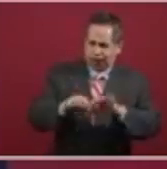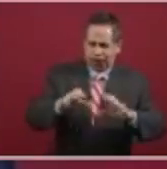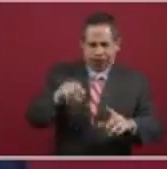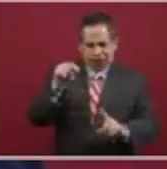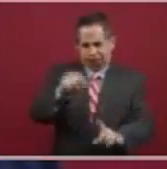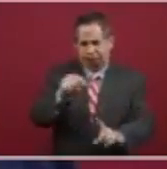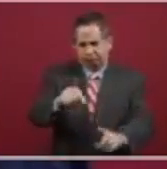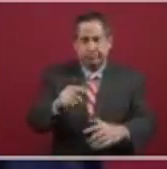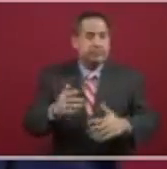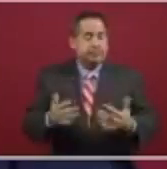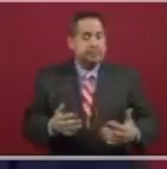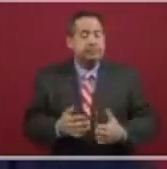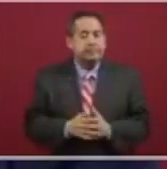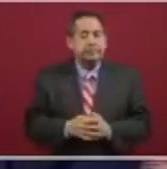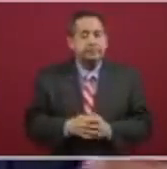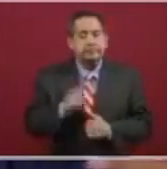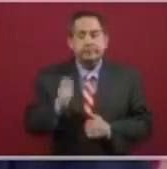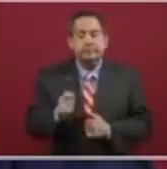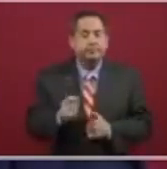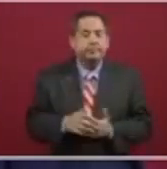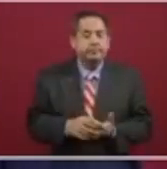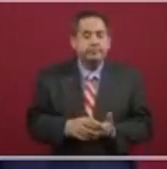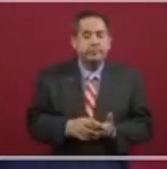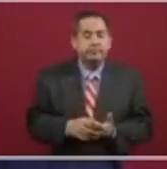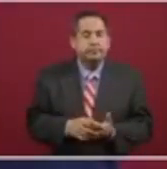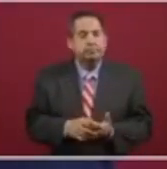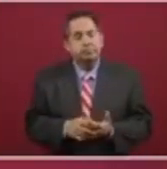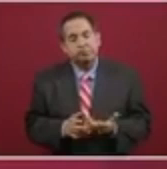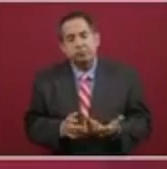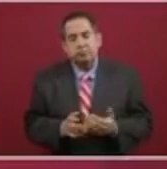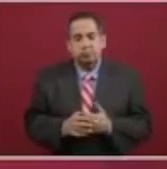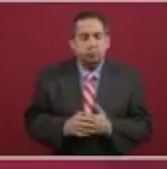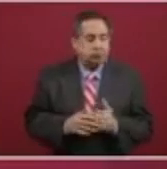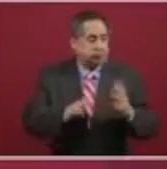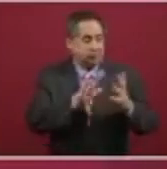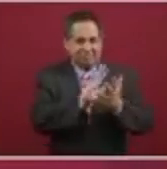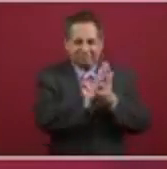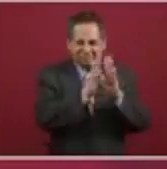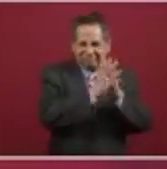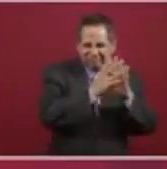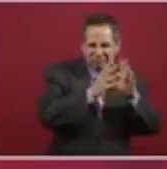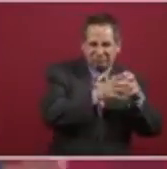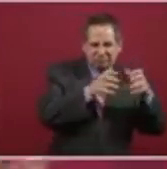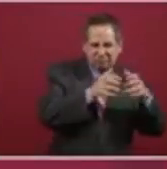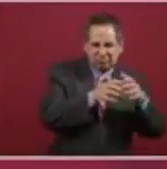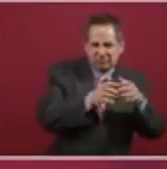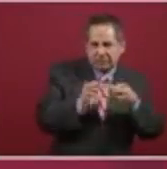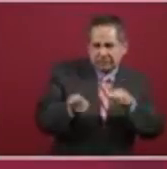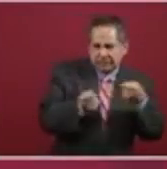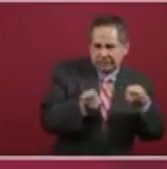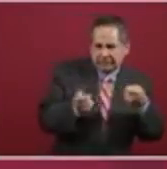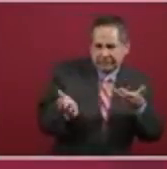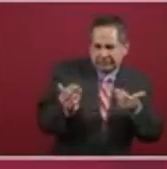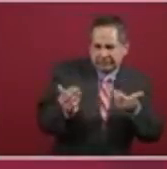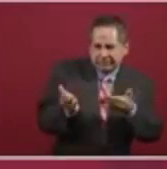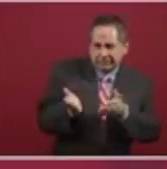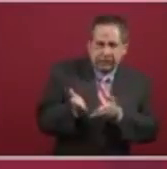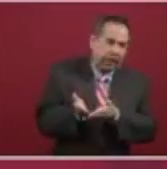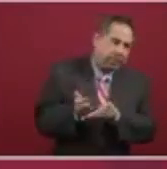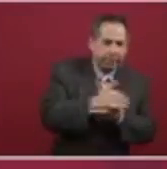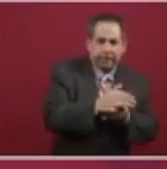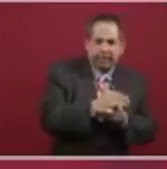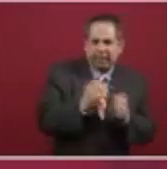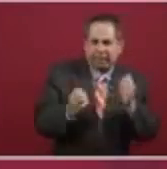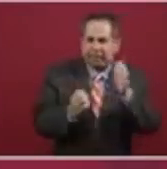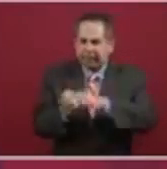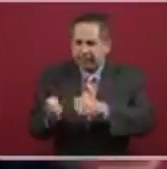que en vez de que sea la delincuencia la que los reclute, los